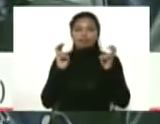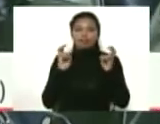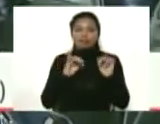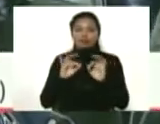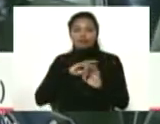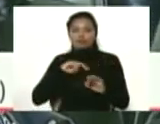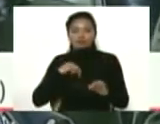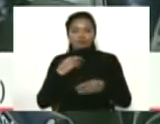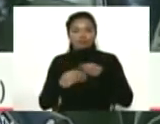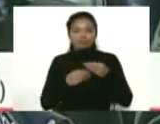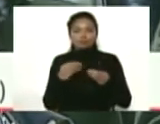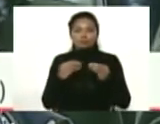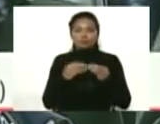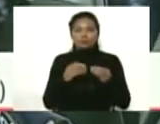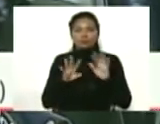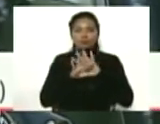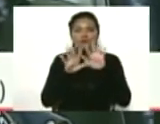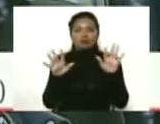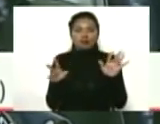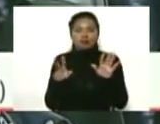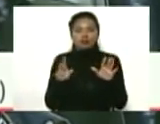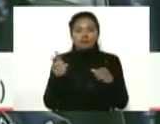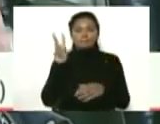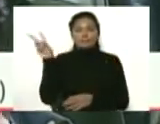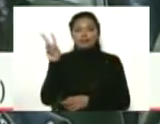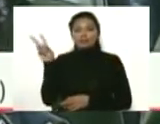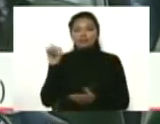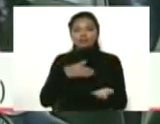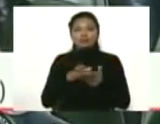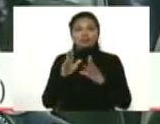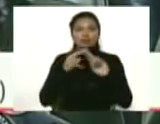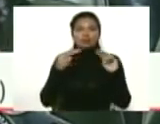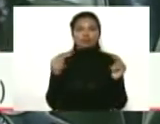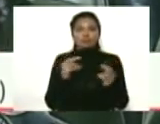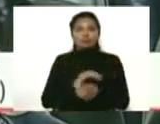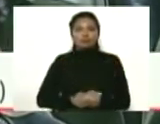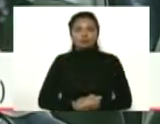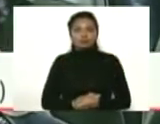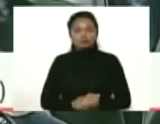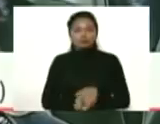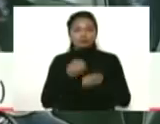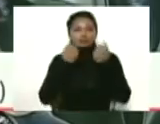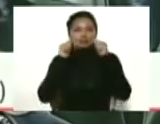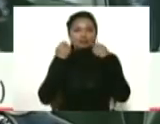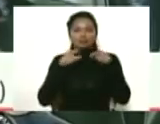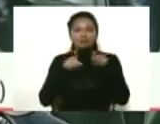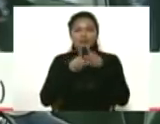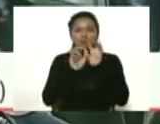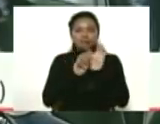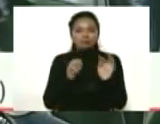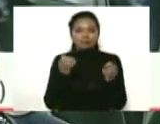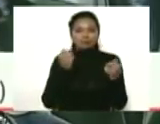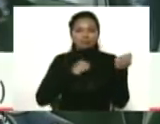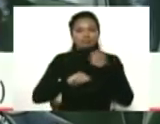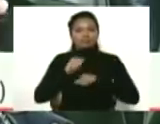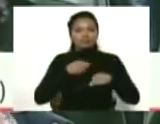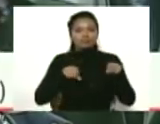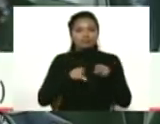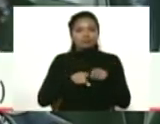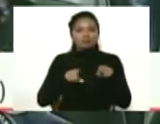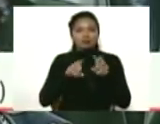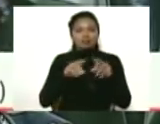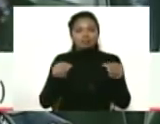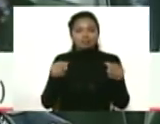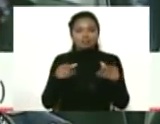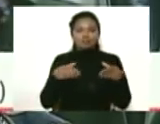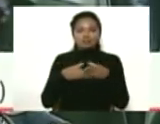estamos todavía con la Operación Venezuela Soberanía y Paz, estamos ejecutando ejercicios de defensa del espacial integral